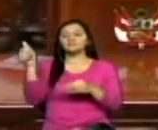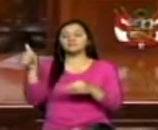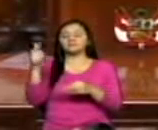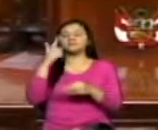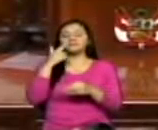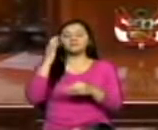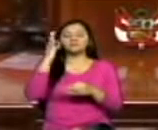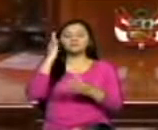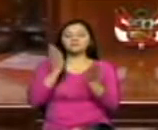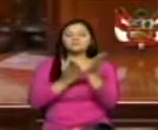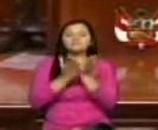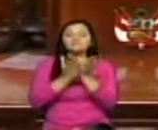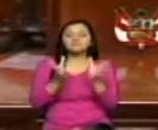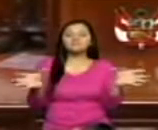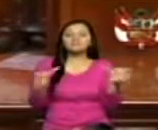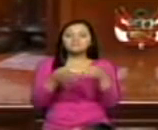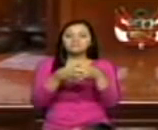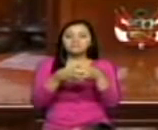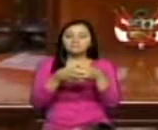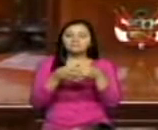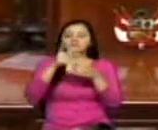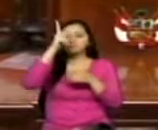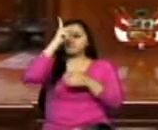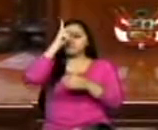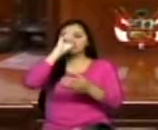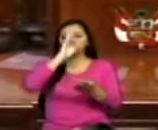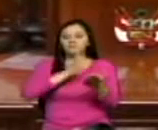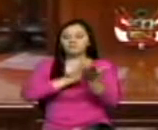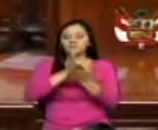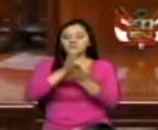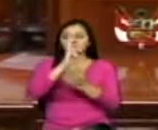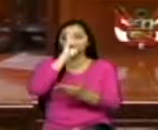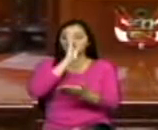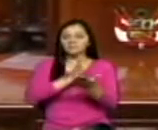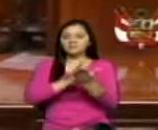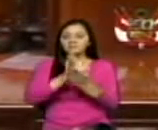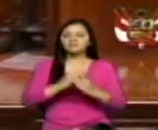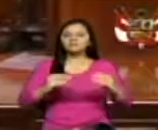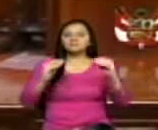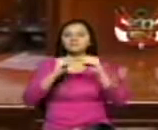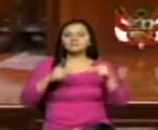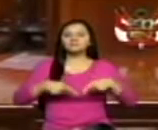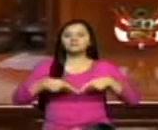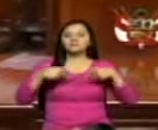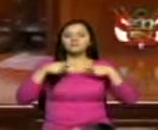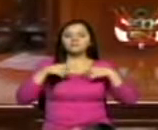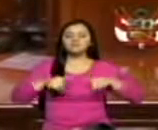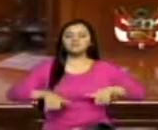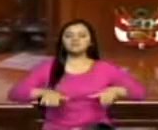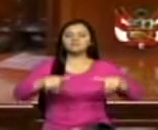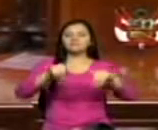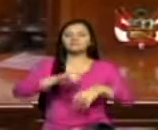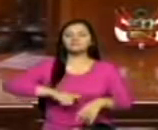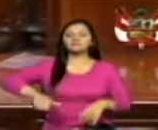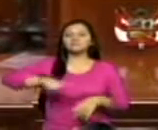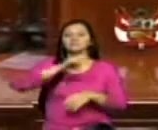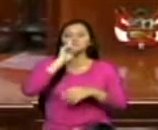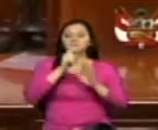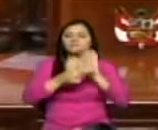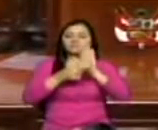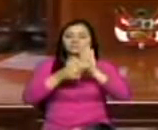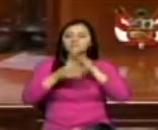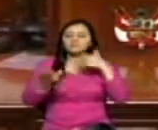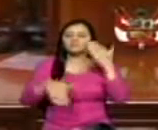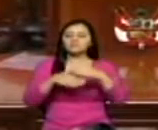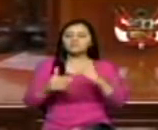sirvieron a la patria con honor y honestidad. Durante toda la vida republicana debemos darles a